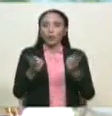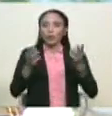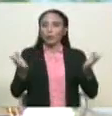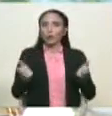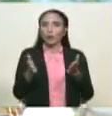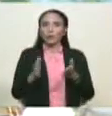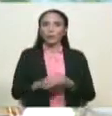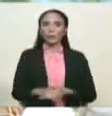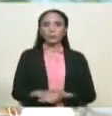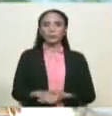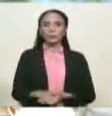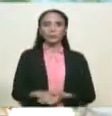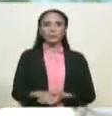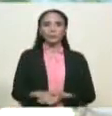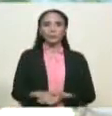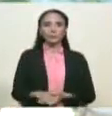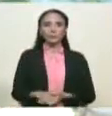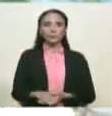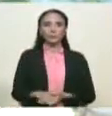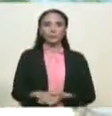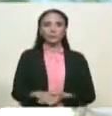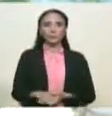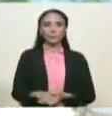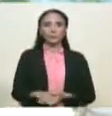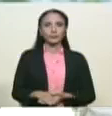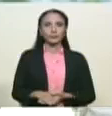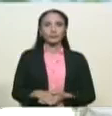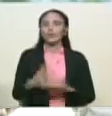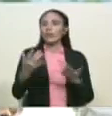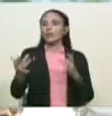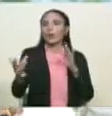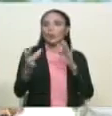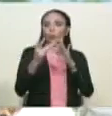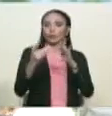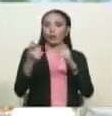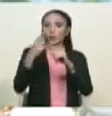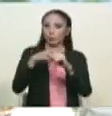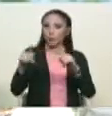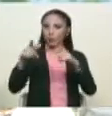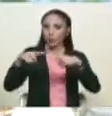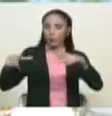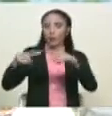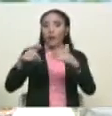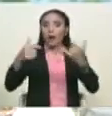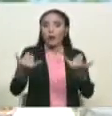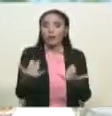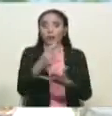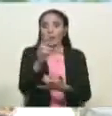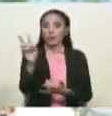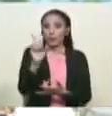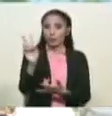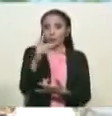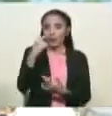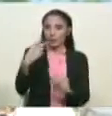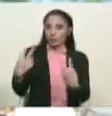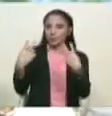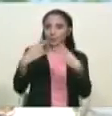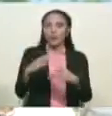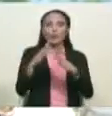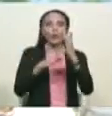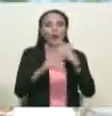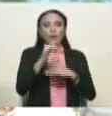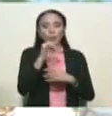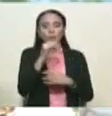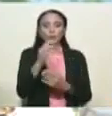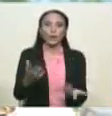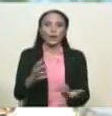Las victorias económicas. Yo quiero hacer un pase para que Venezuela entera que nos está viendo a través de las redes